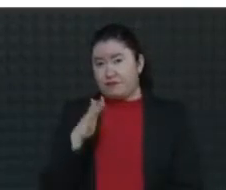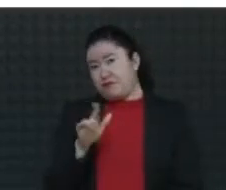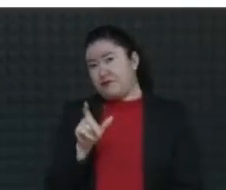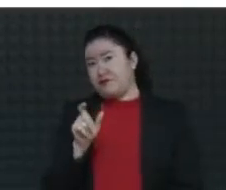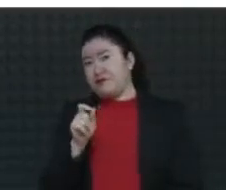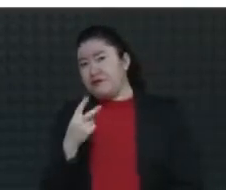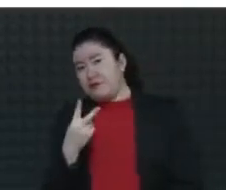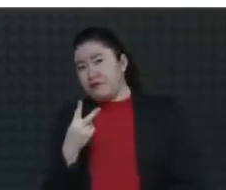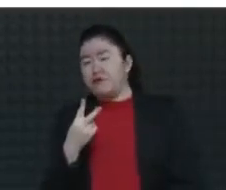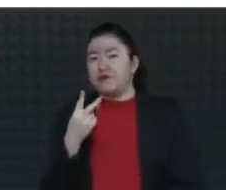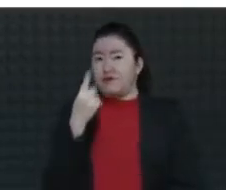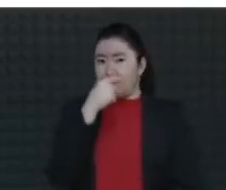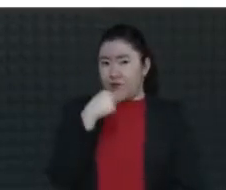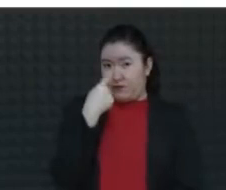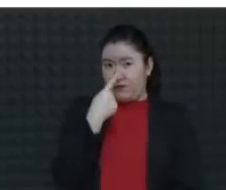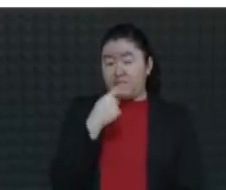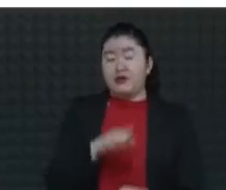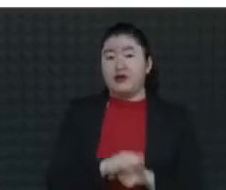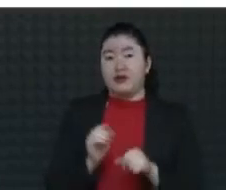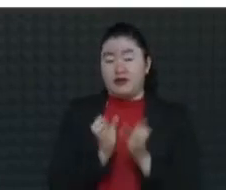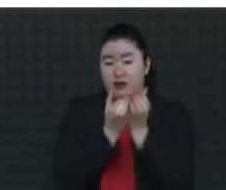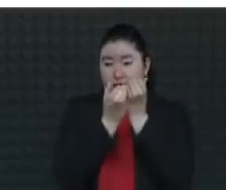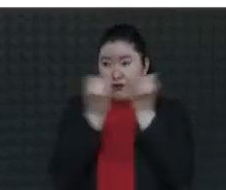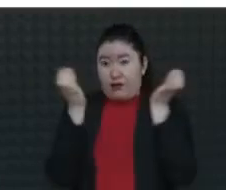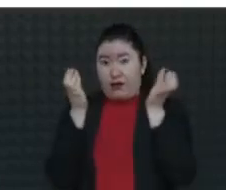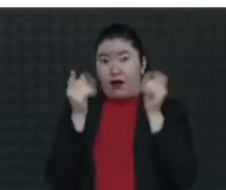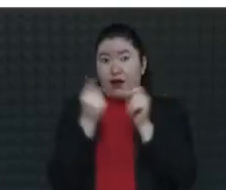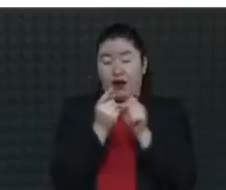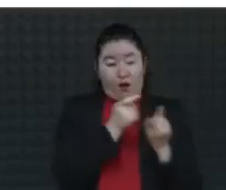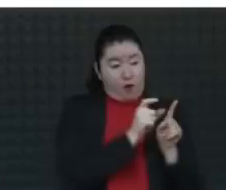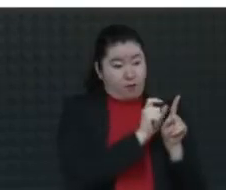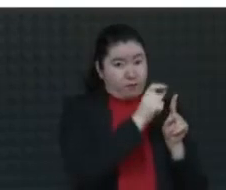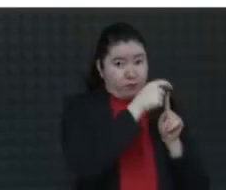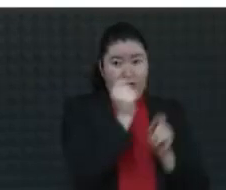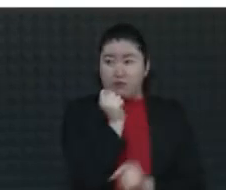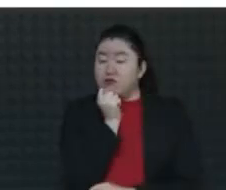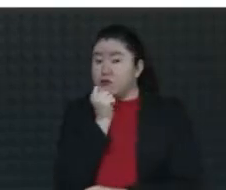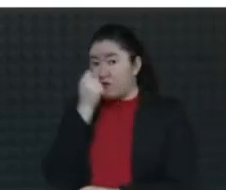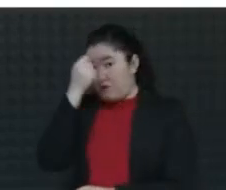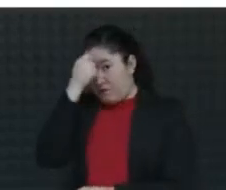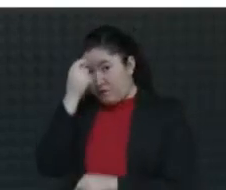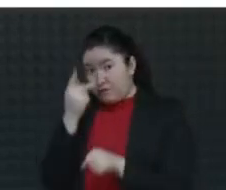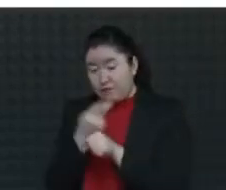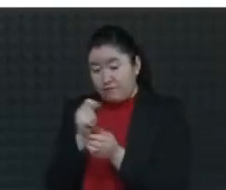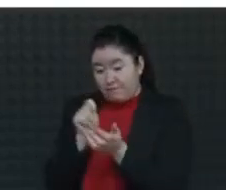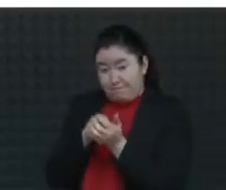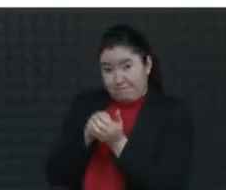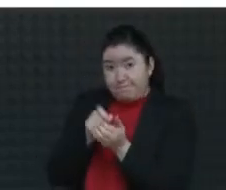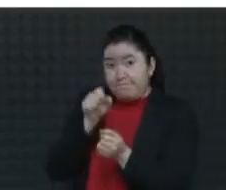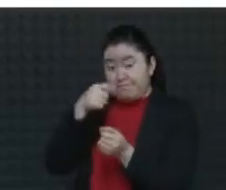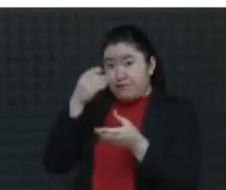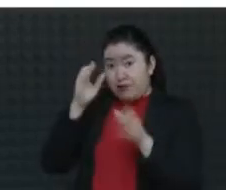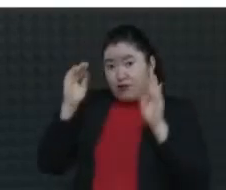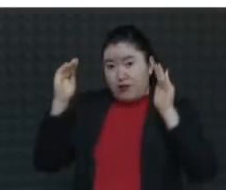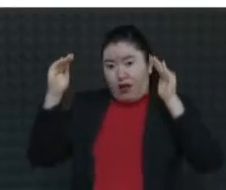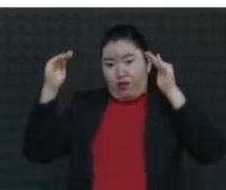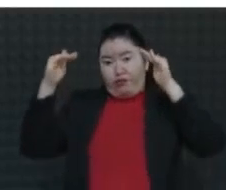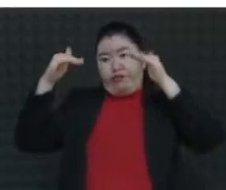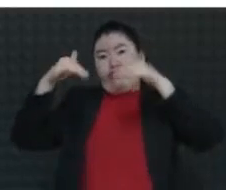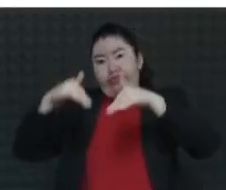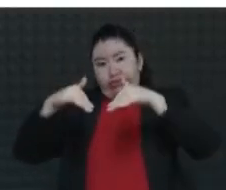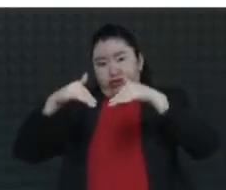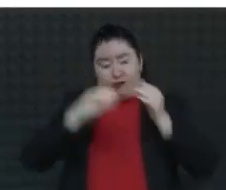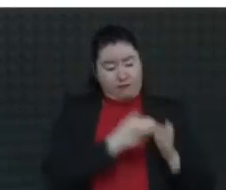un tramo de la sección elevada de la línea 12 entre las estaciones de Olivo y San Lorenzo Tezonco colapsó entre la columna 12 y